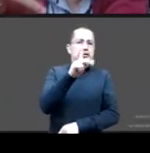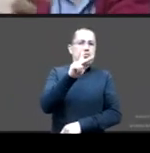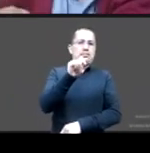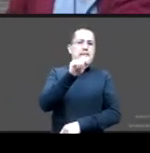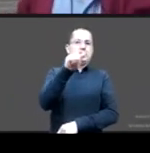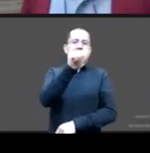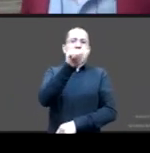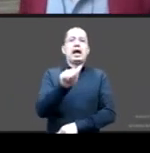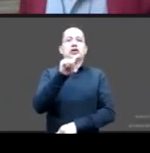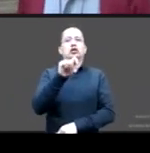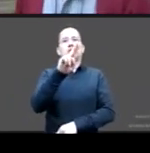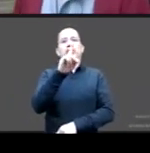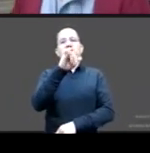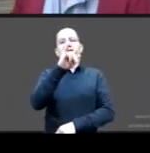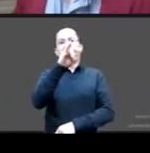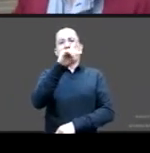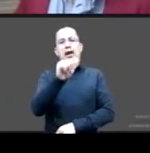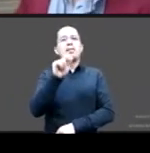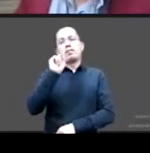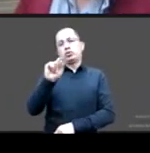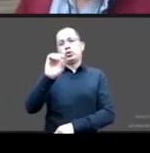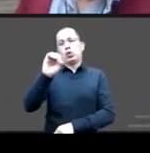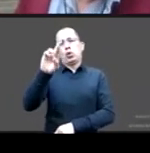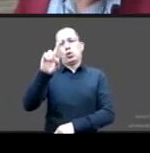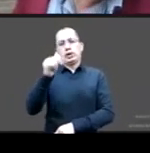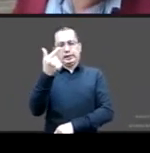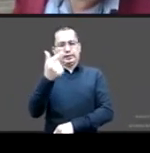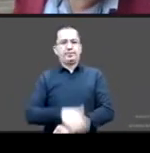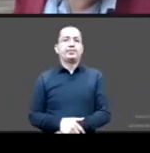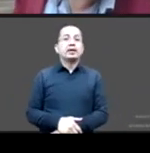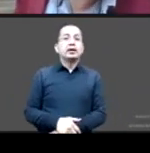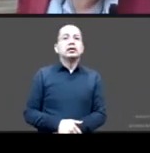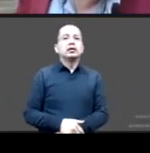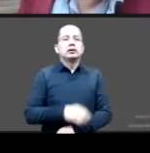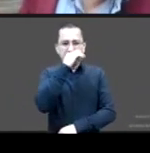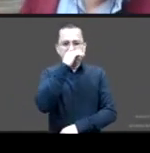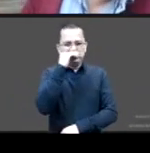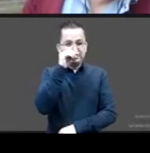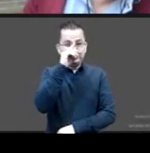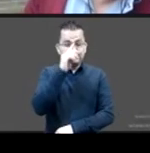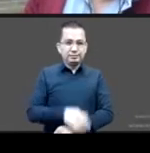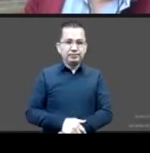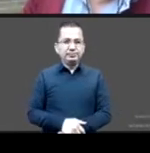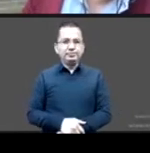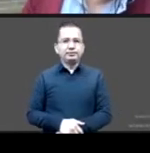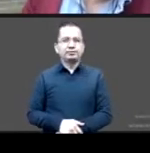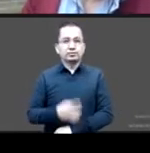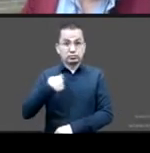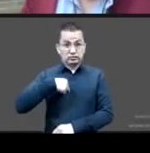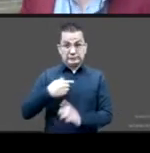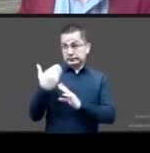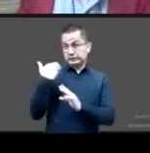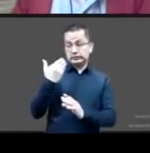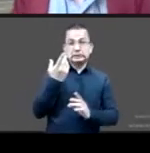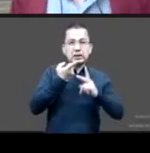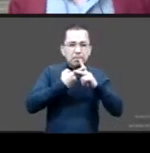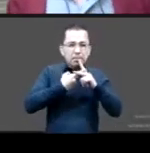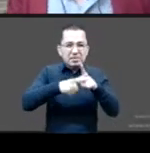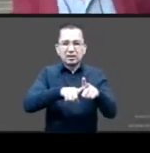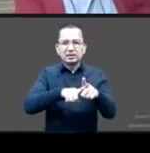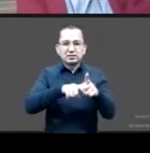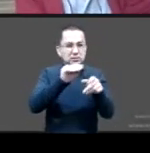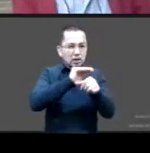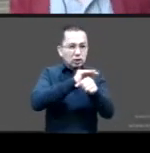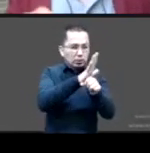dos cosas útiles cuando nos llegó la pandemia nos dimos cuenta de que estábamos usando las herramientas que teníamos en la plataforma